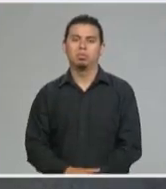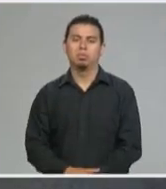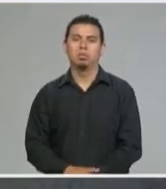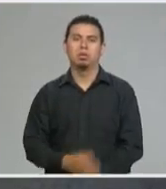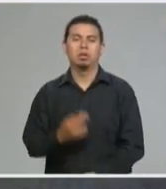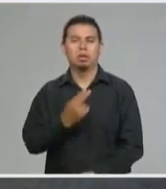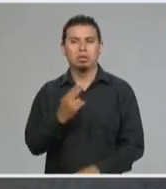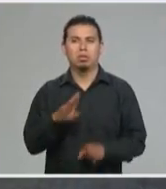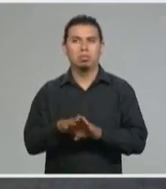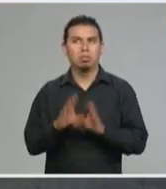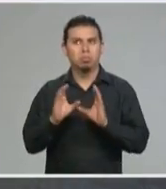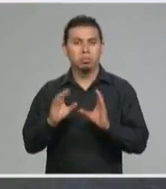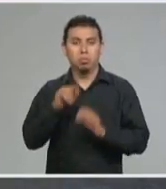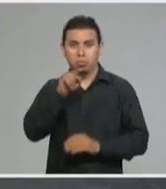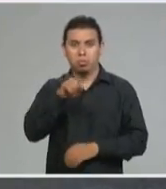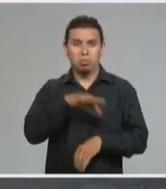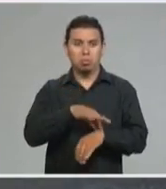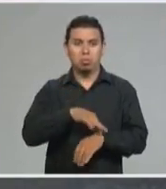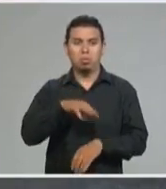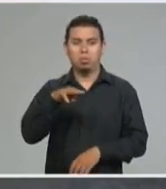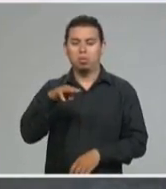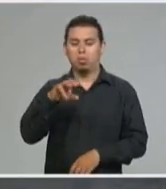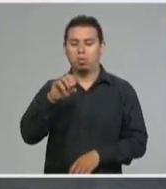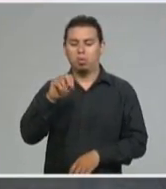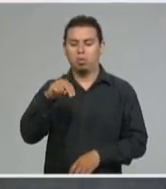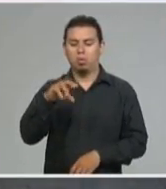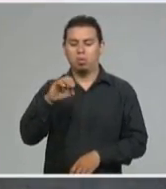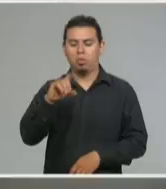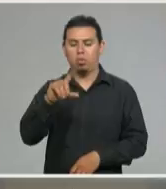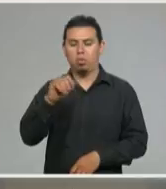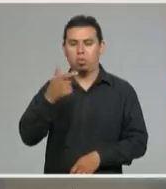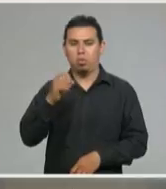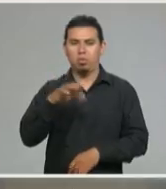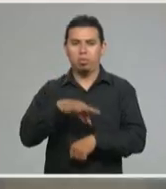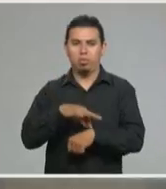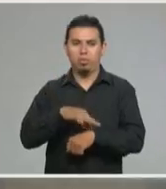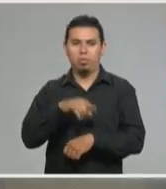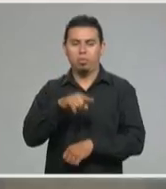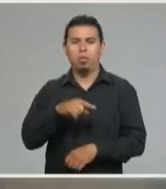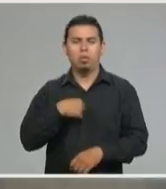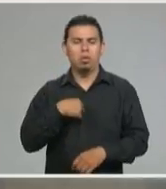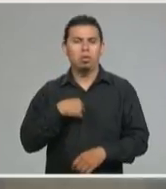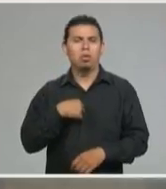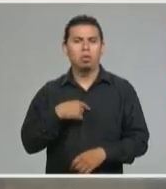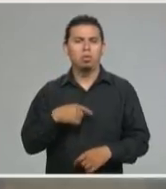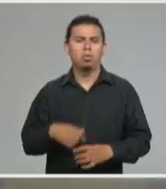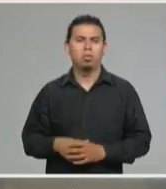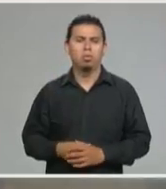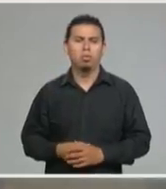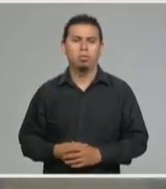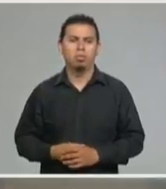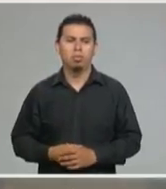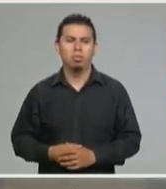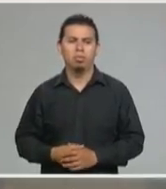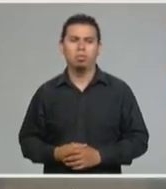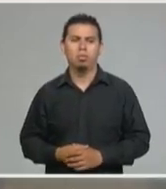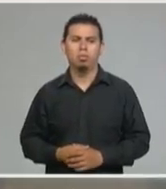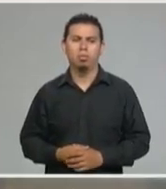¿Usted es médico oncólogo? Oncólogo médico, sí. Y me queda claro que también